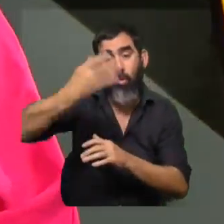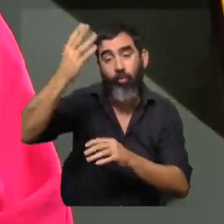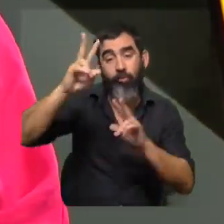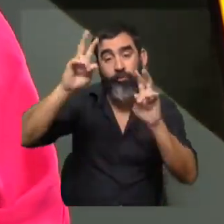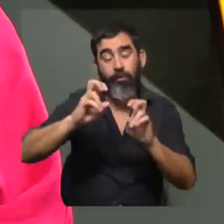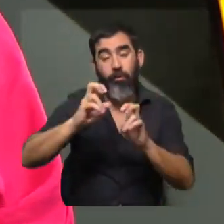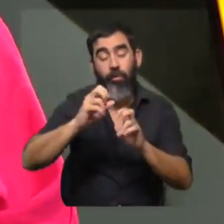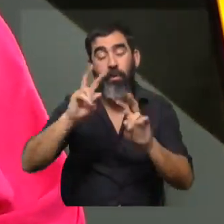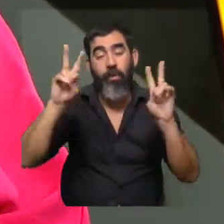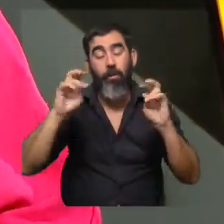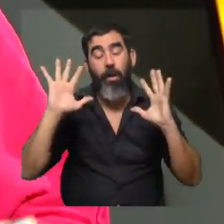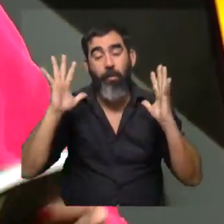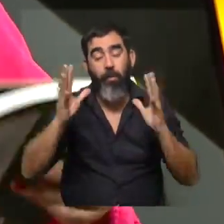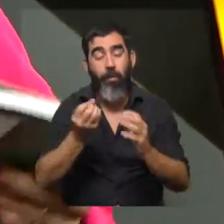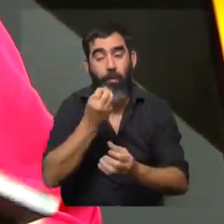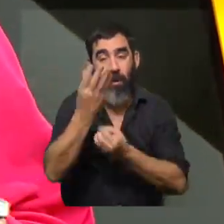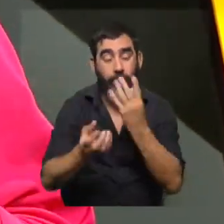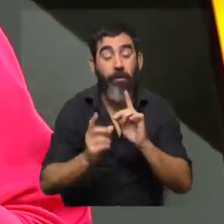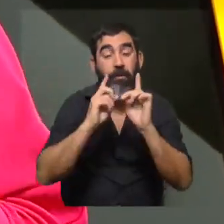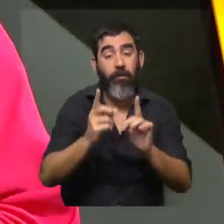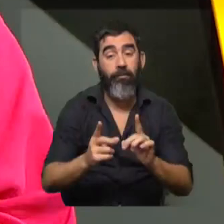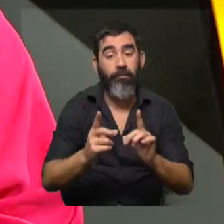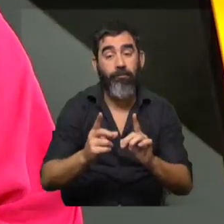las plantas, también hace como una especie de